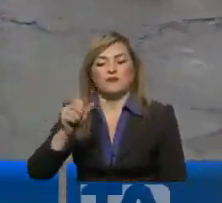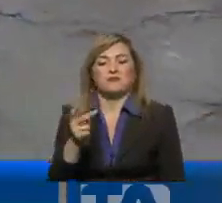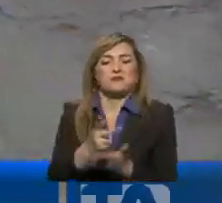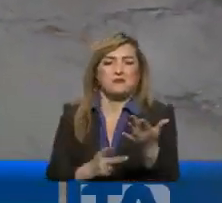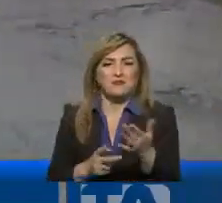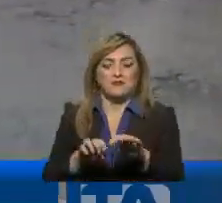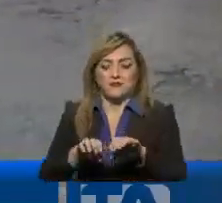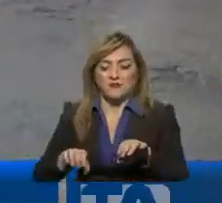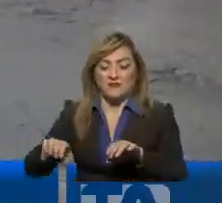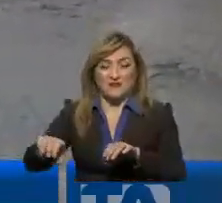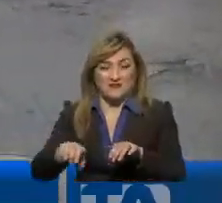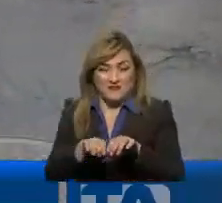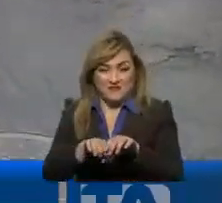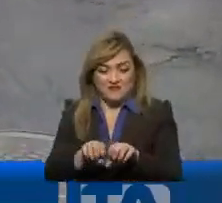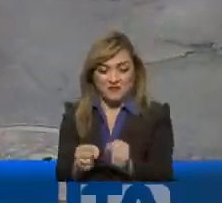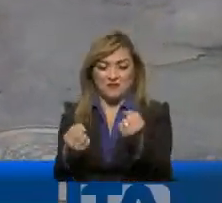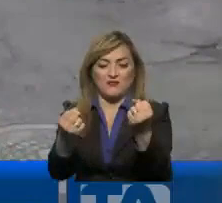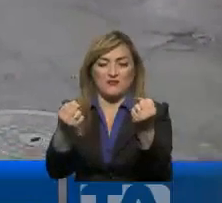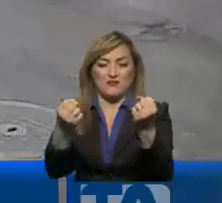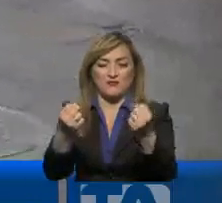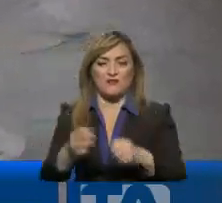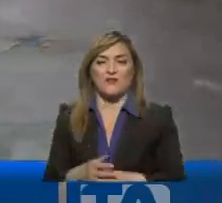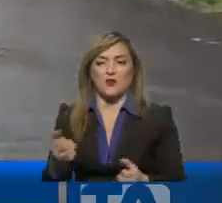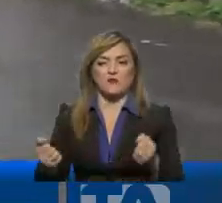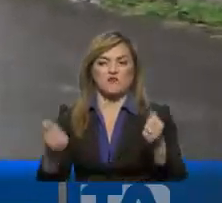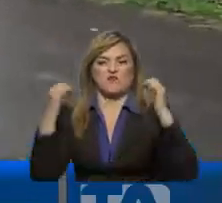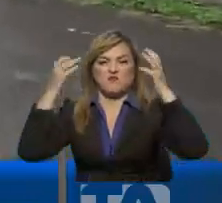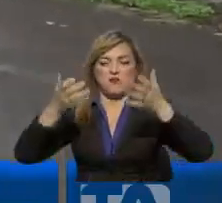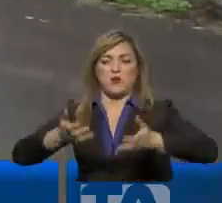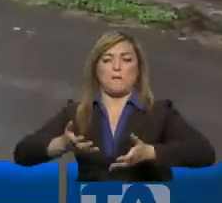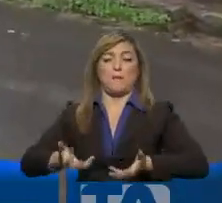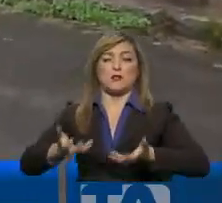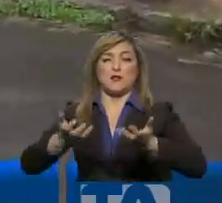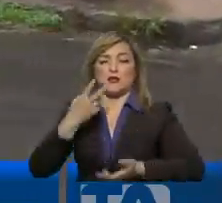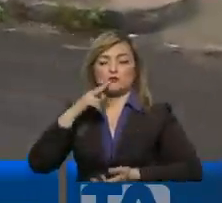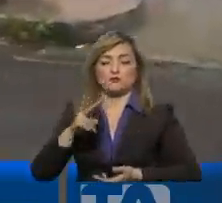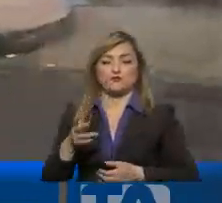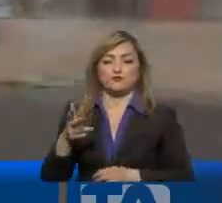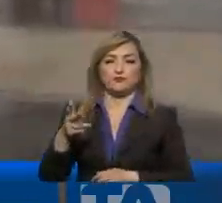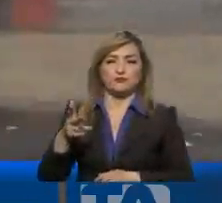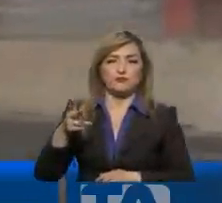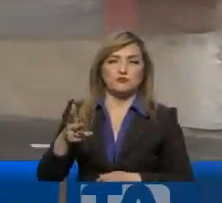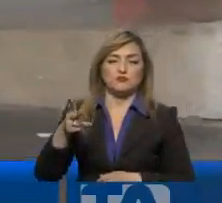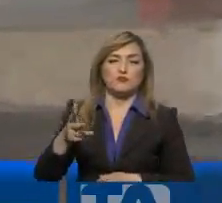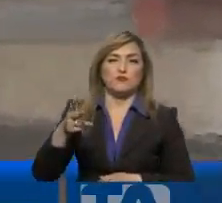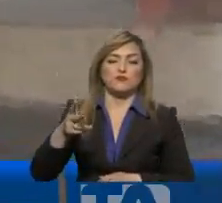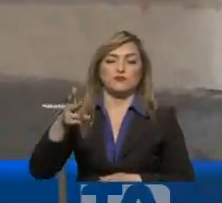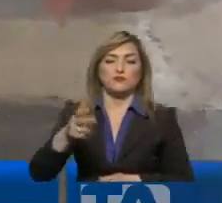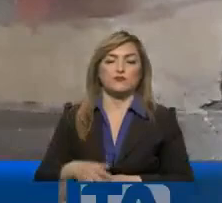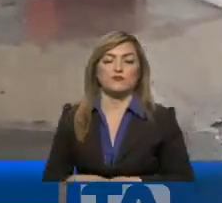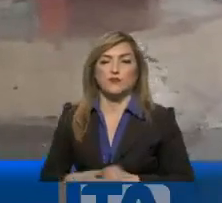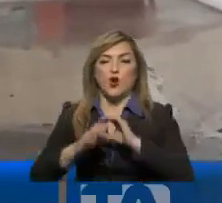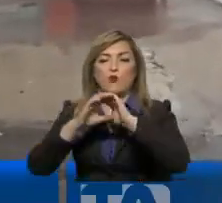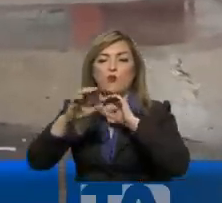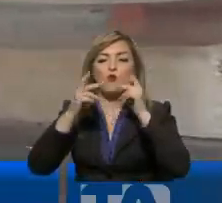tuberías, ya que por esta zona pasan vehículos sumamente pesados, como el que vamos a ver a continuación. Es un bus